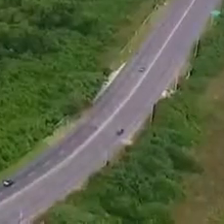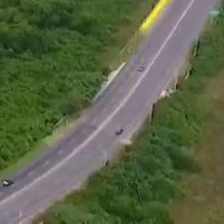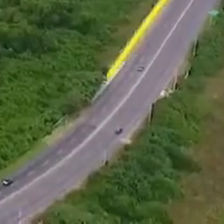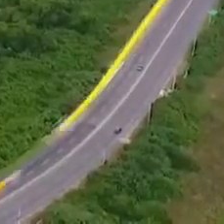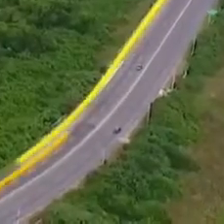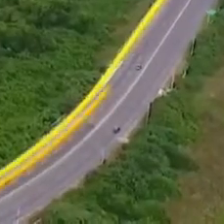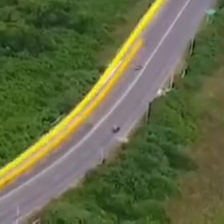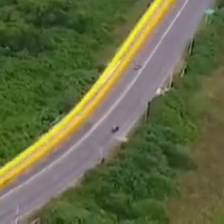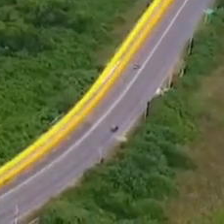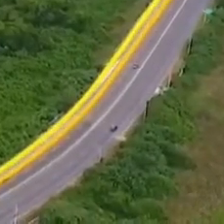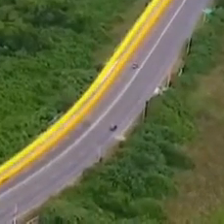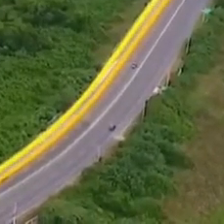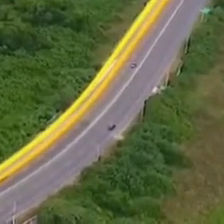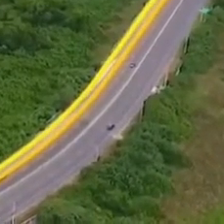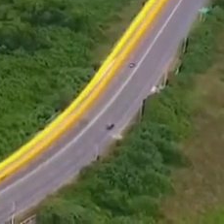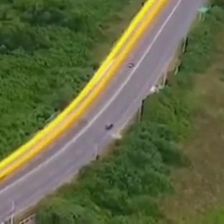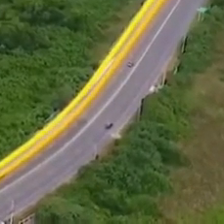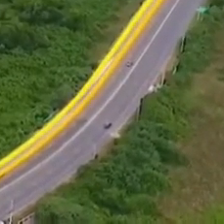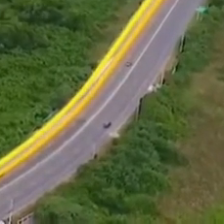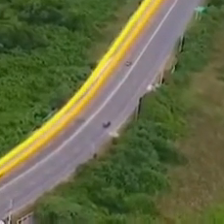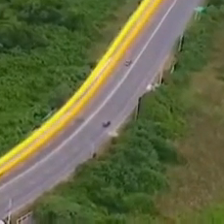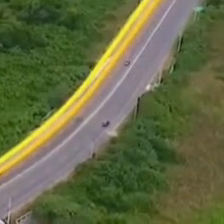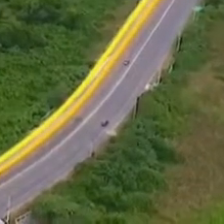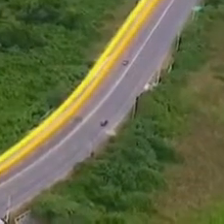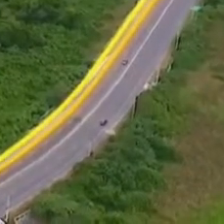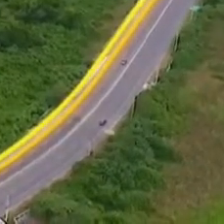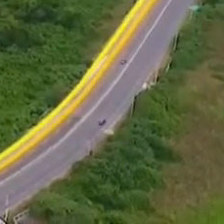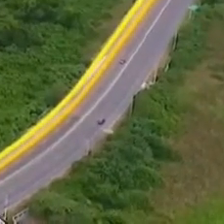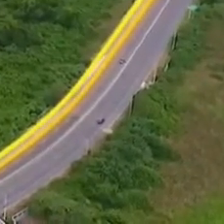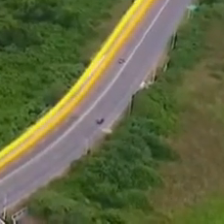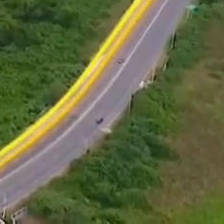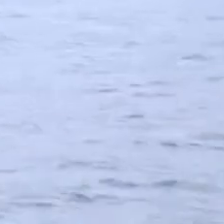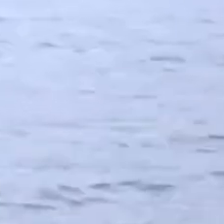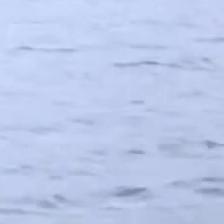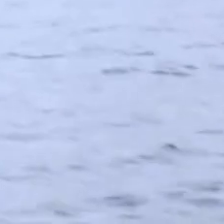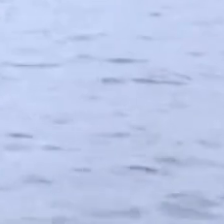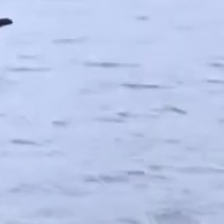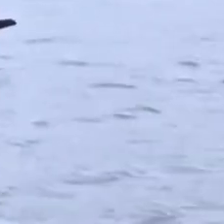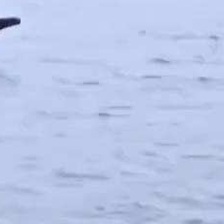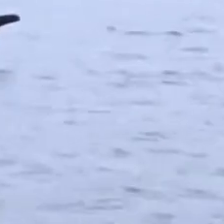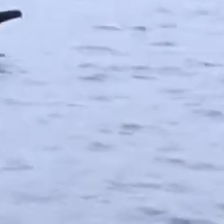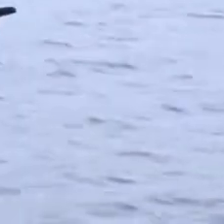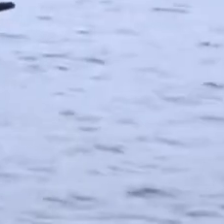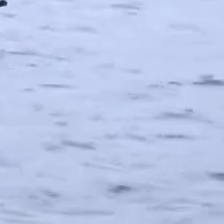sostenible y sobre todo la generación de oportunidades para los más de 20.000